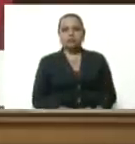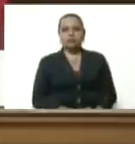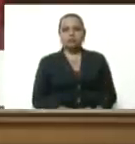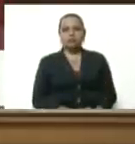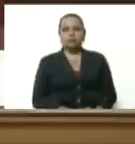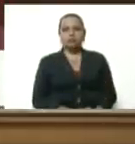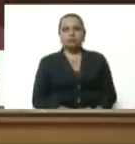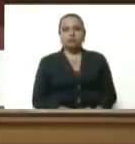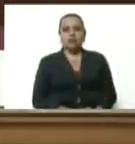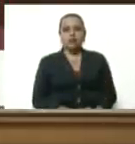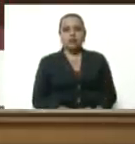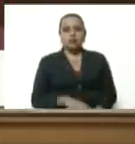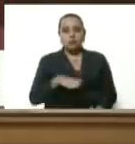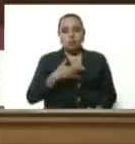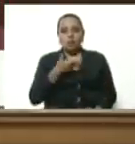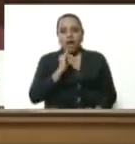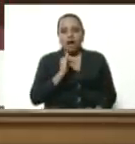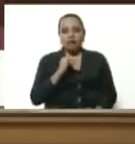Puede disgustarse.